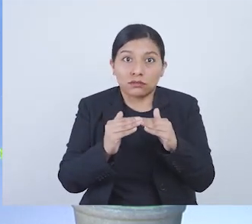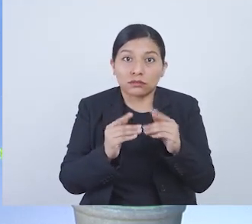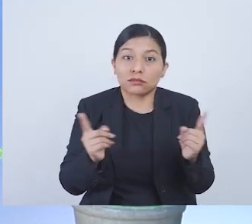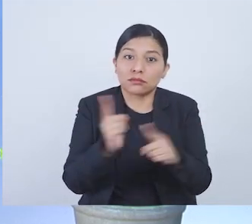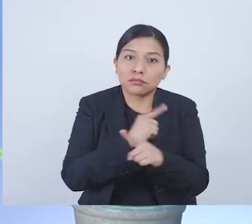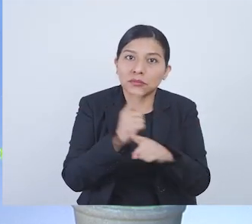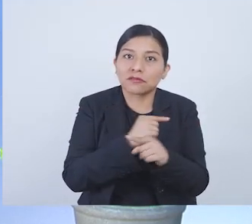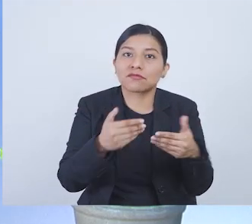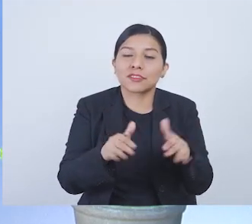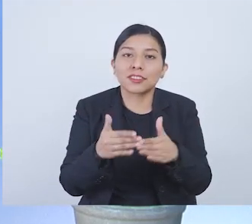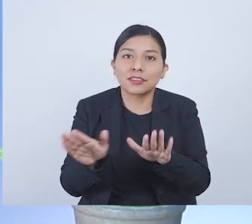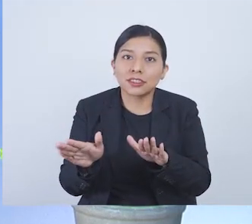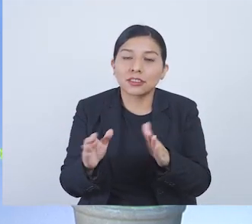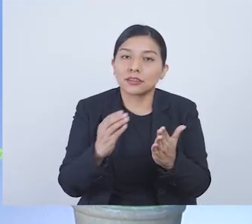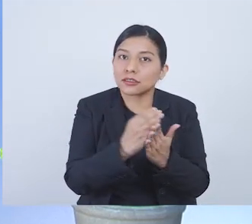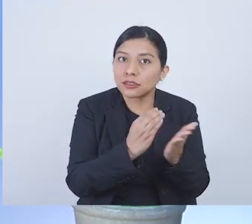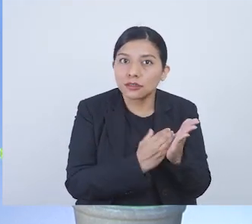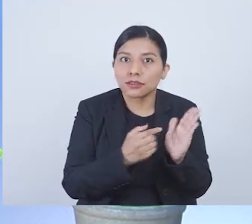currícula.